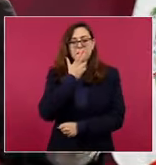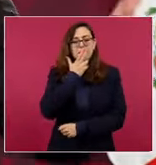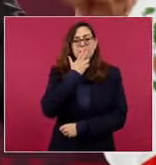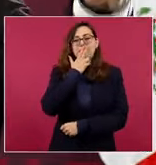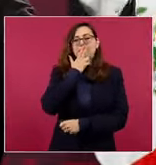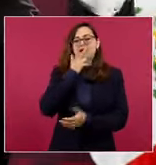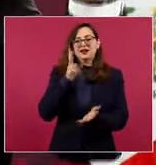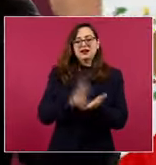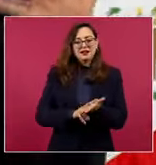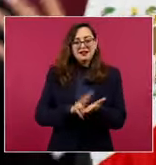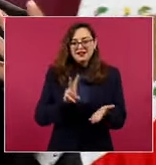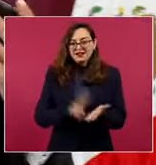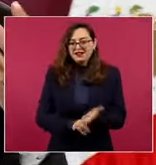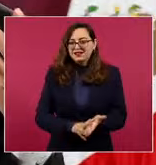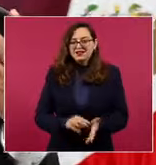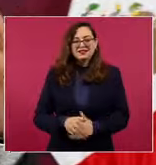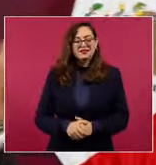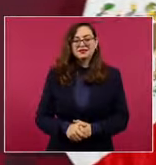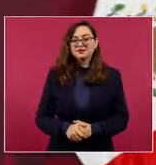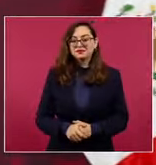Imagínense cuánto